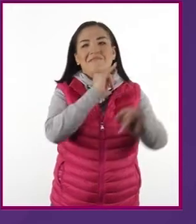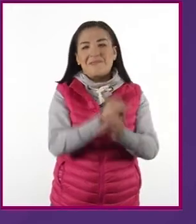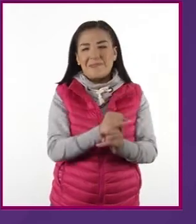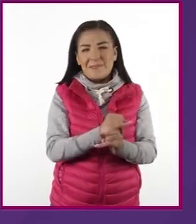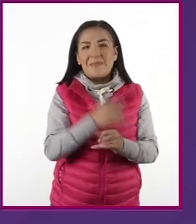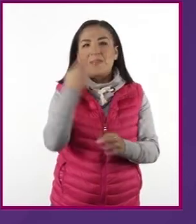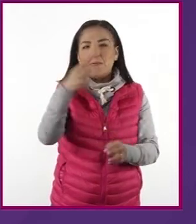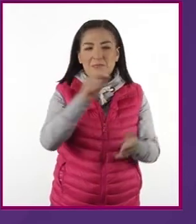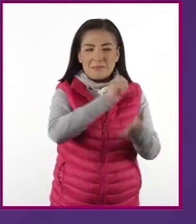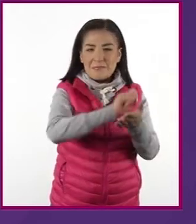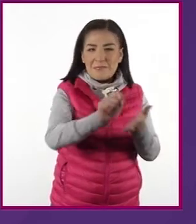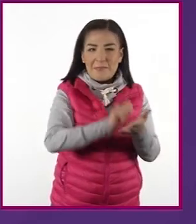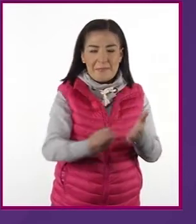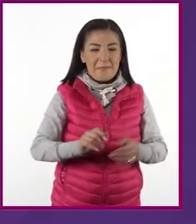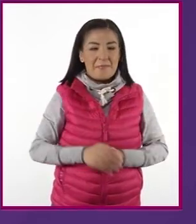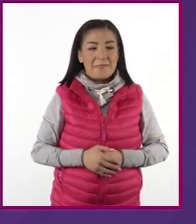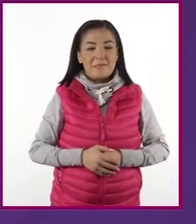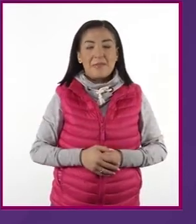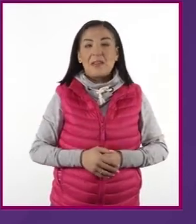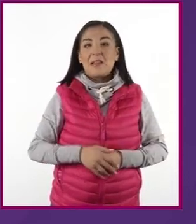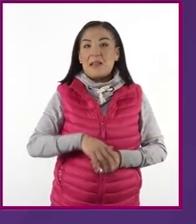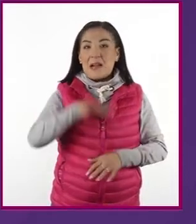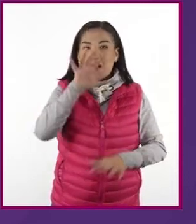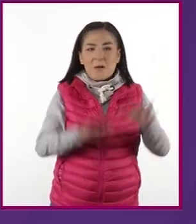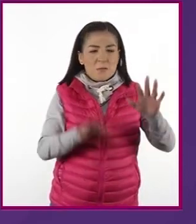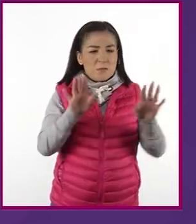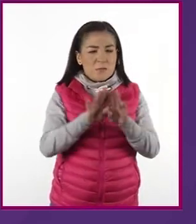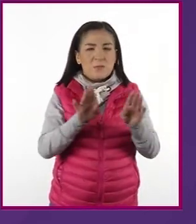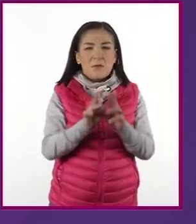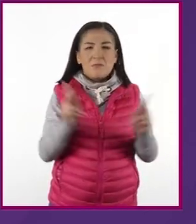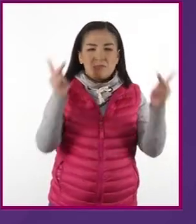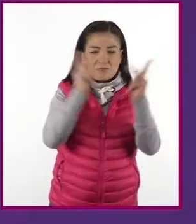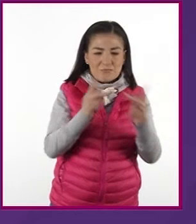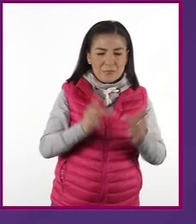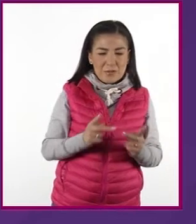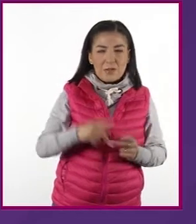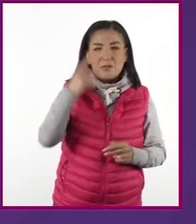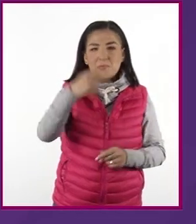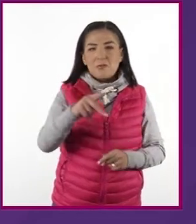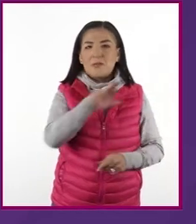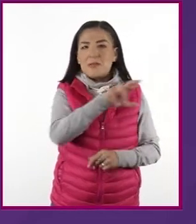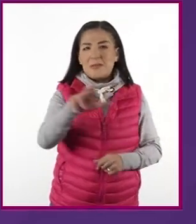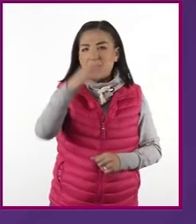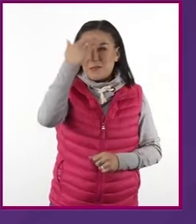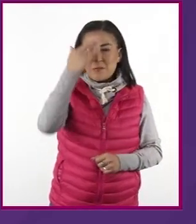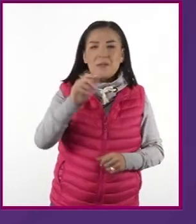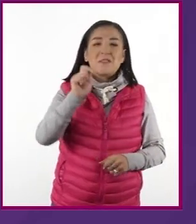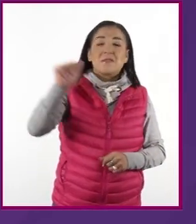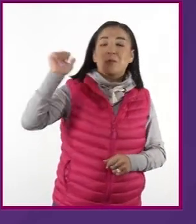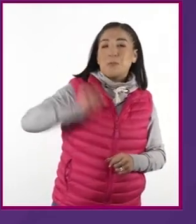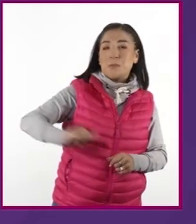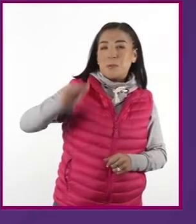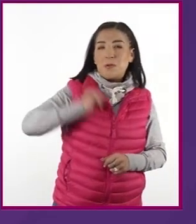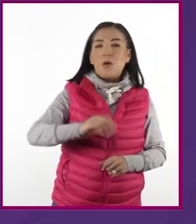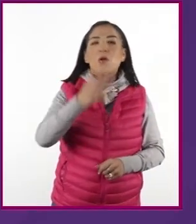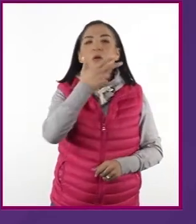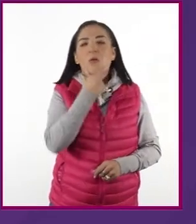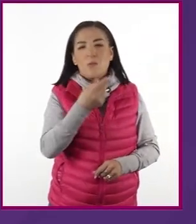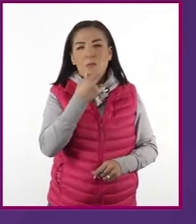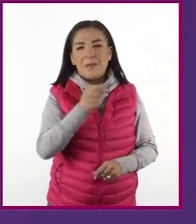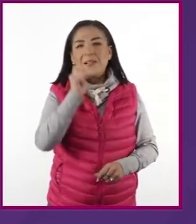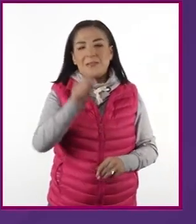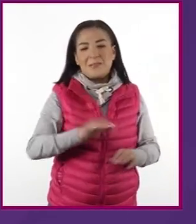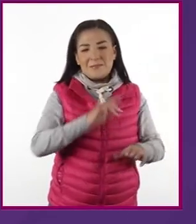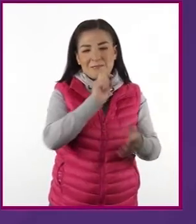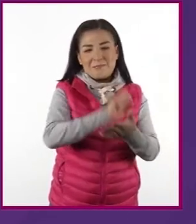comparable con los que recibieron en el pasado reciente los grandes escritores del boom. No se